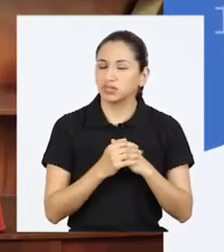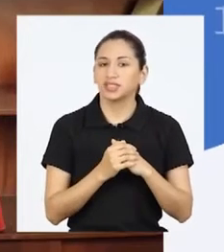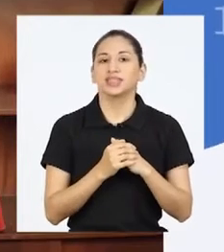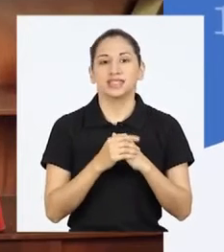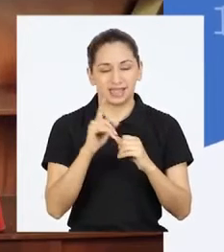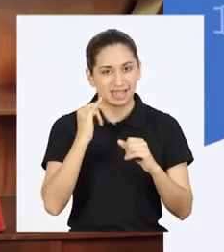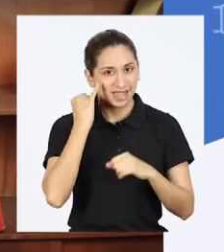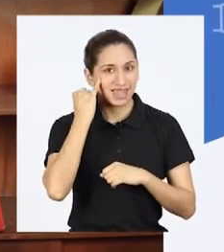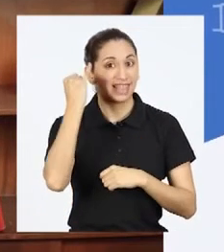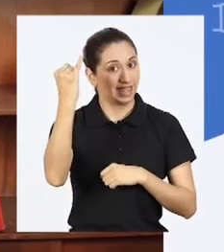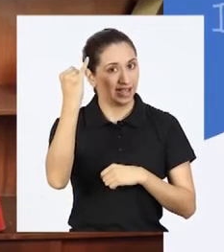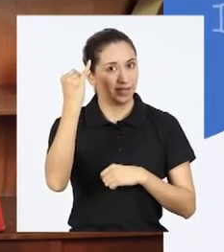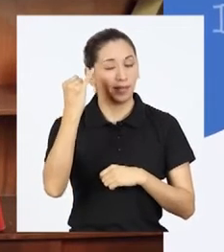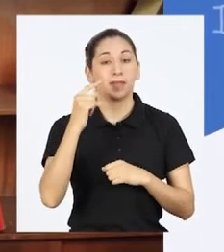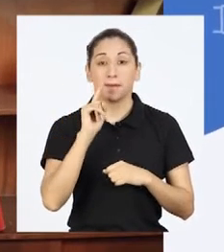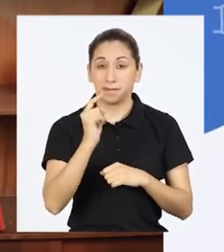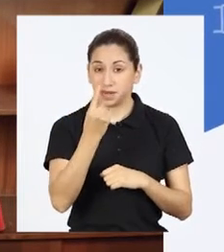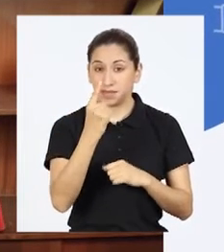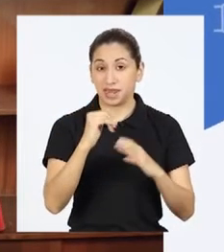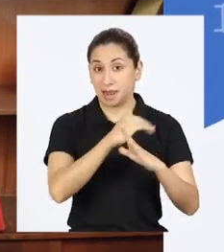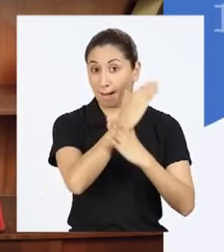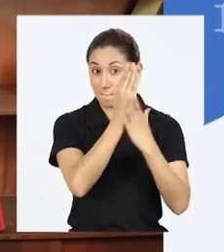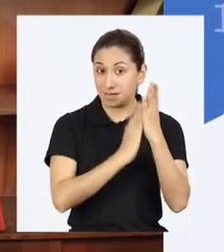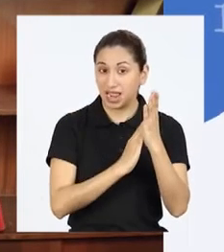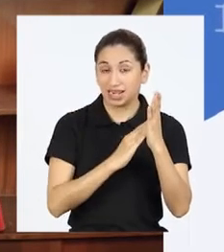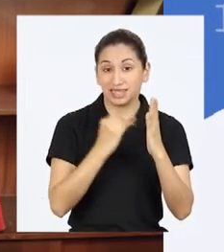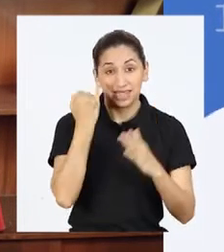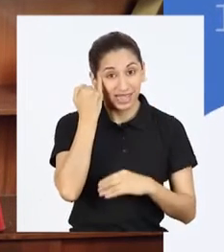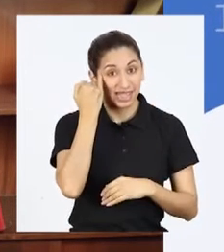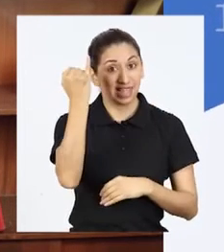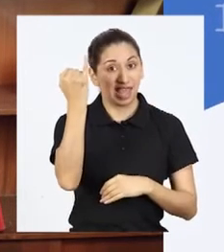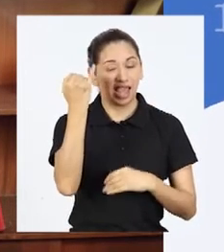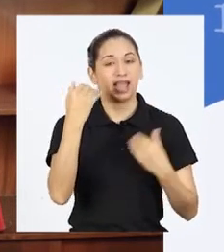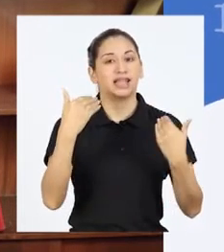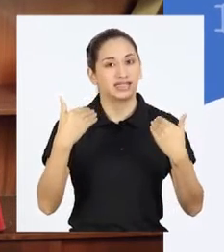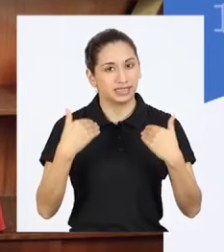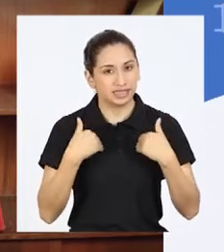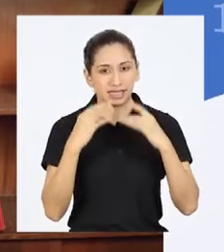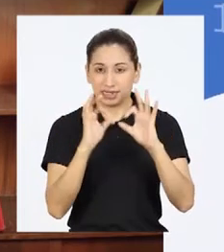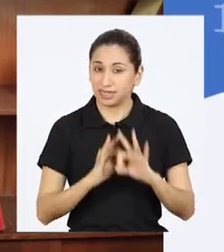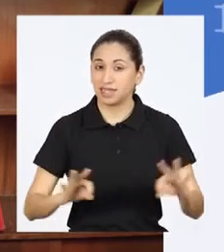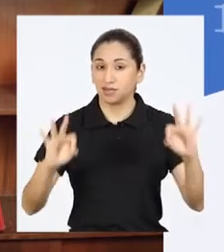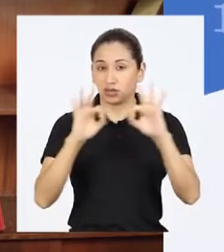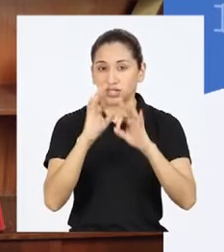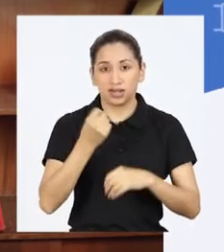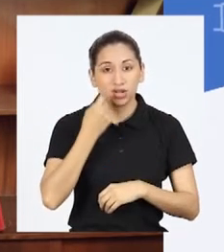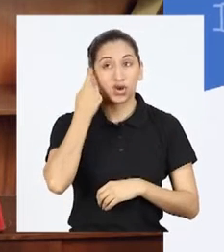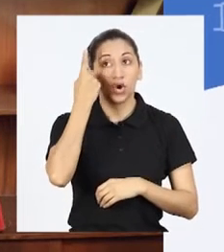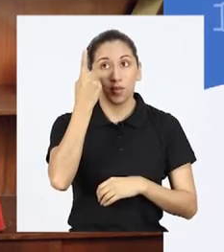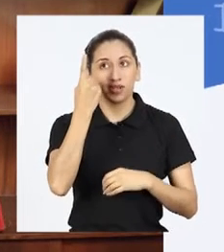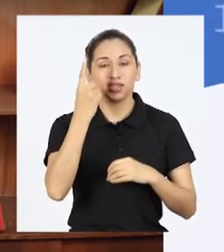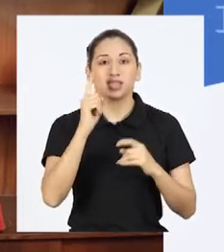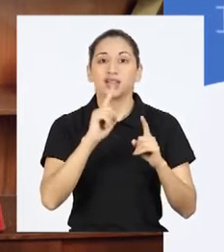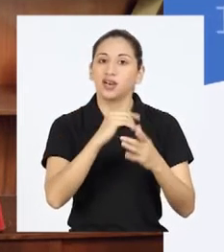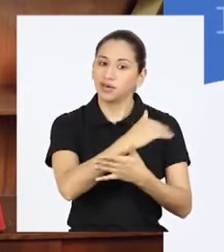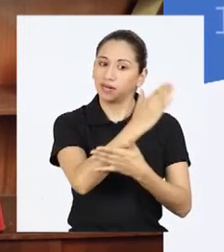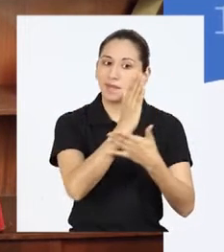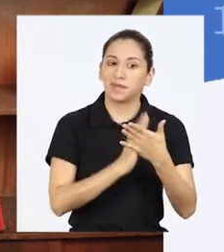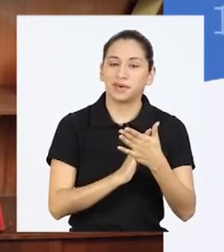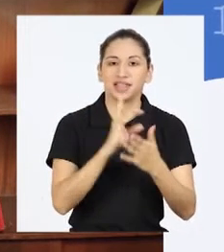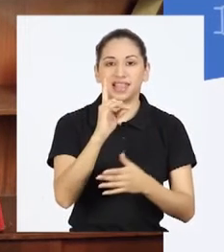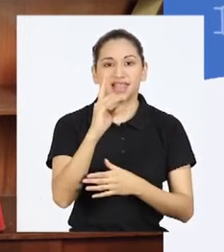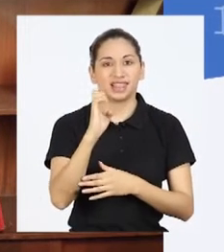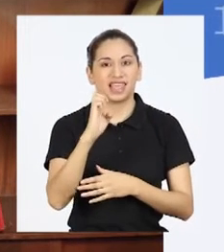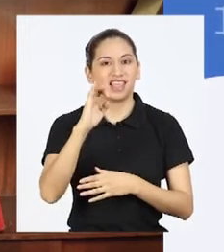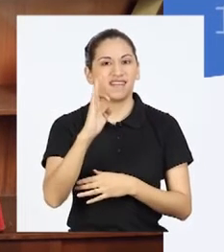Sí, para entender la fase idear, es importante comprender también la fase